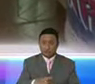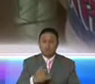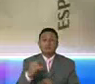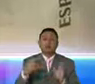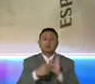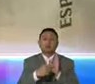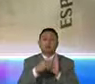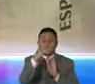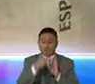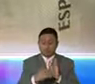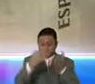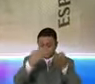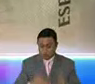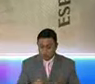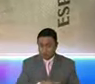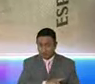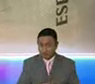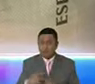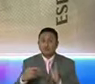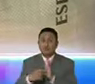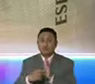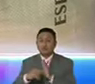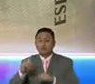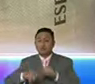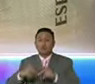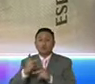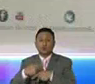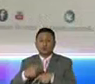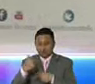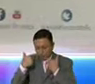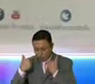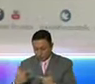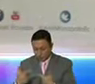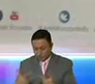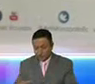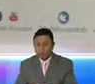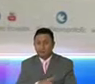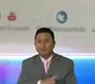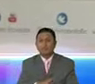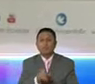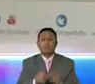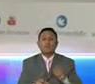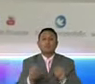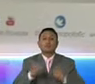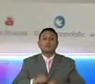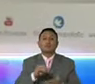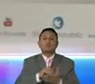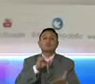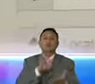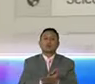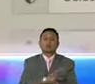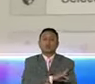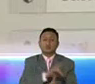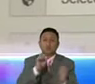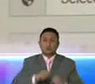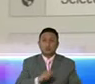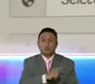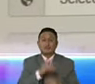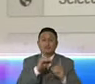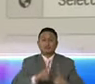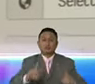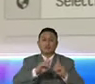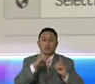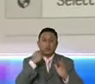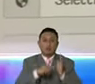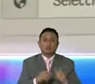IVA y la eliminación de los aranceles en ciertos productos, puso a disposición de la ciudadanía una aplicación en donde se deberán llenar datos